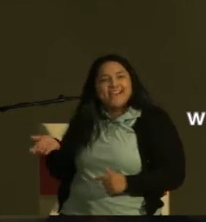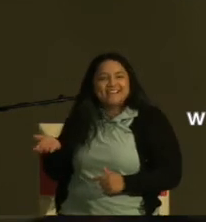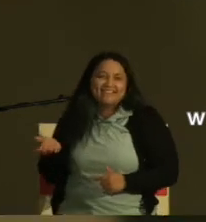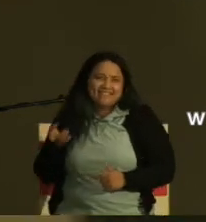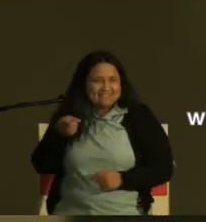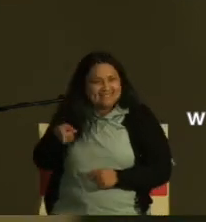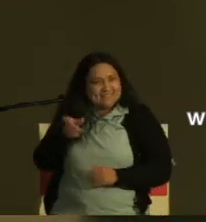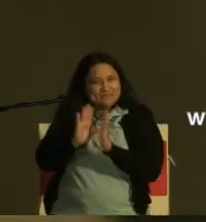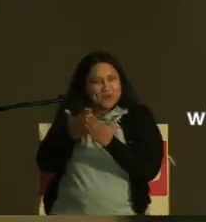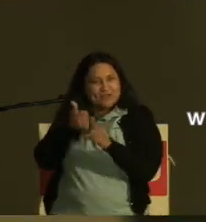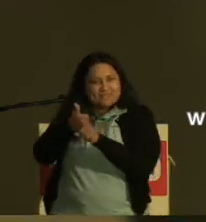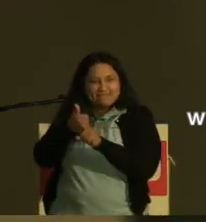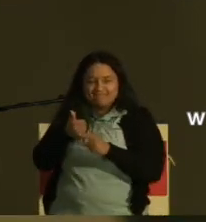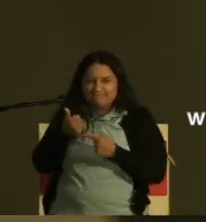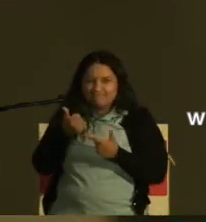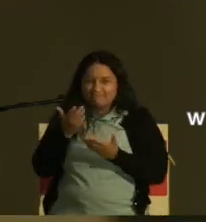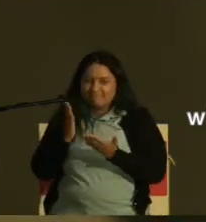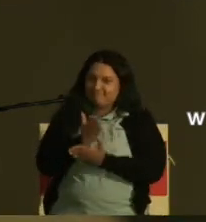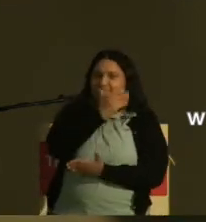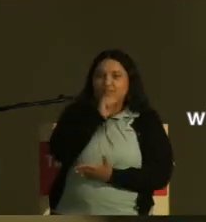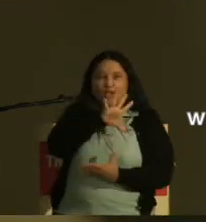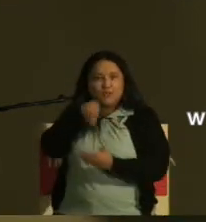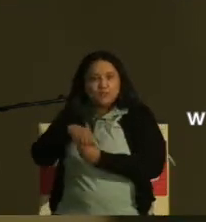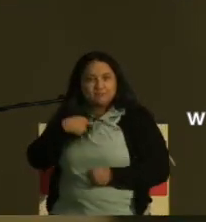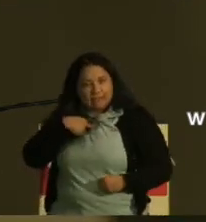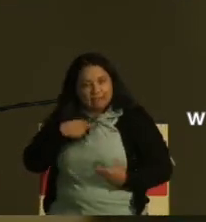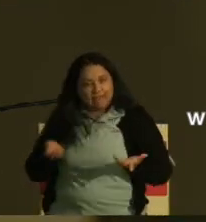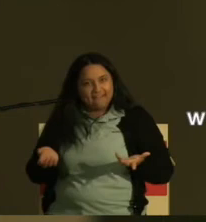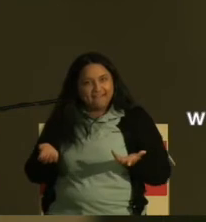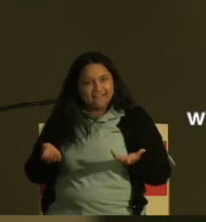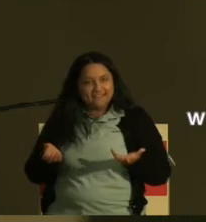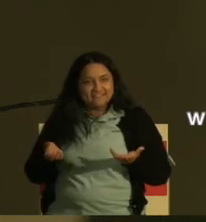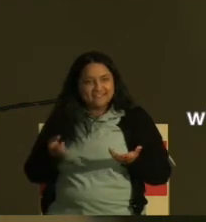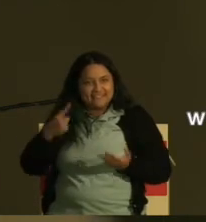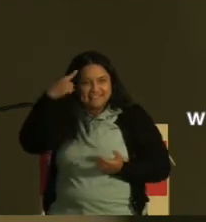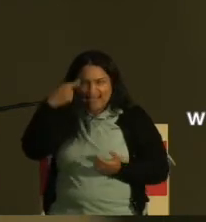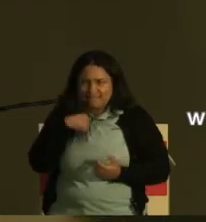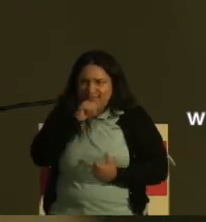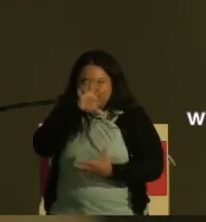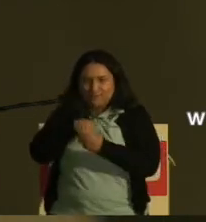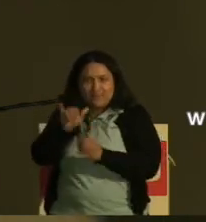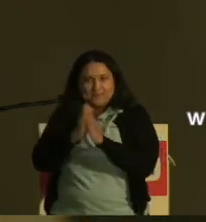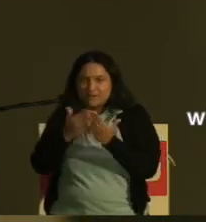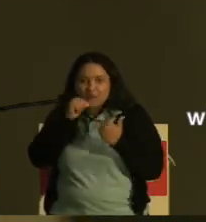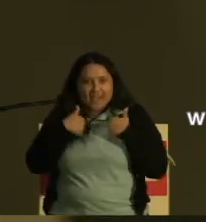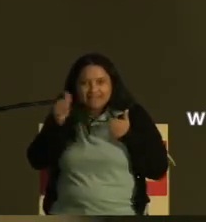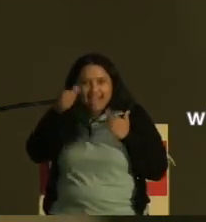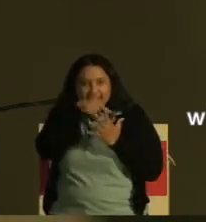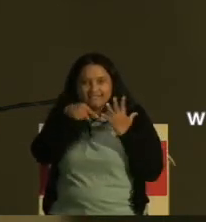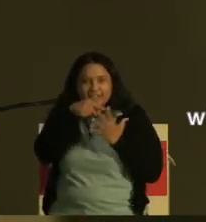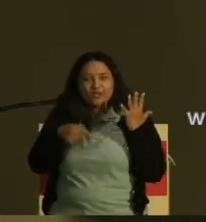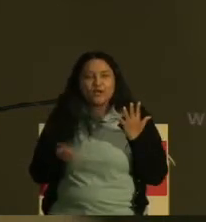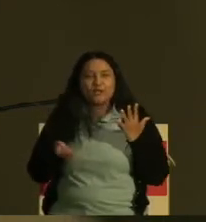Que son totalmente desincluyentes, totalmente, yo no estoy incluido allí. Y Lyle se daba